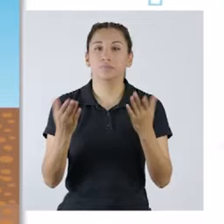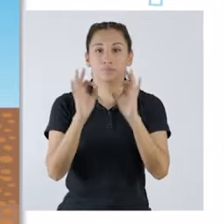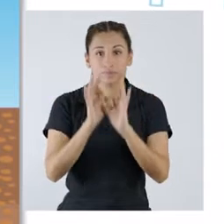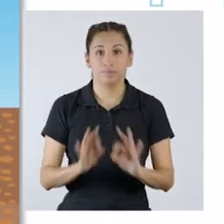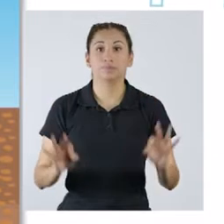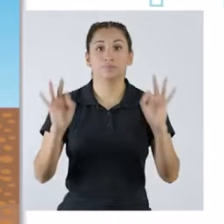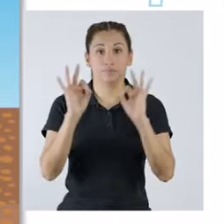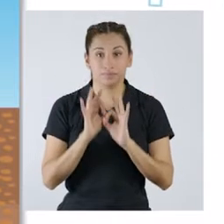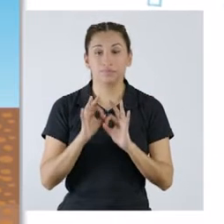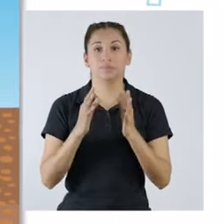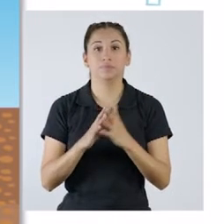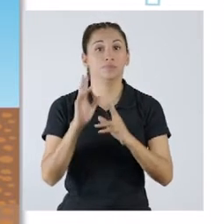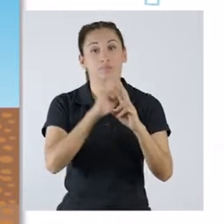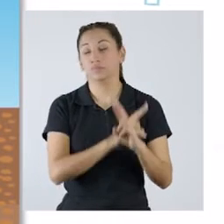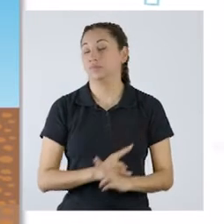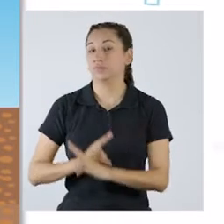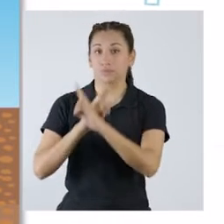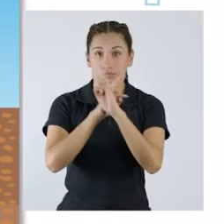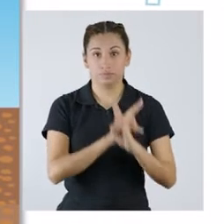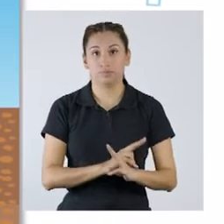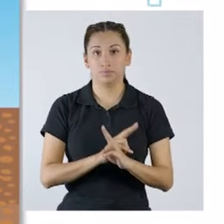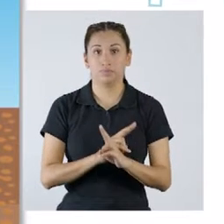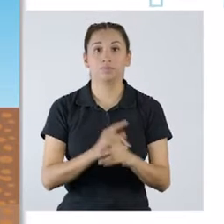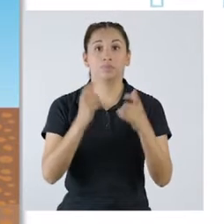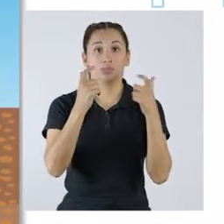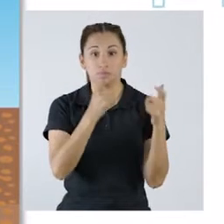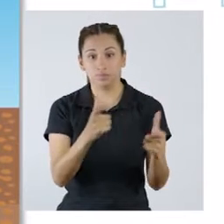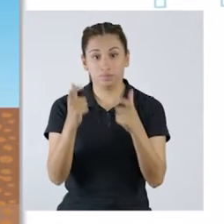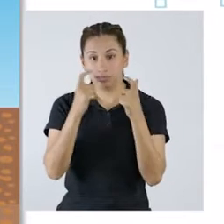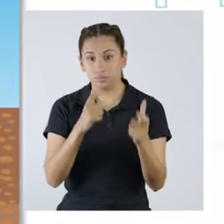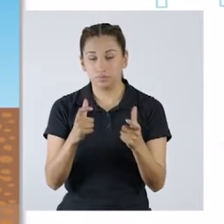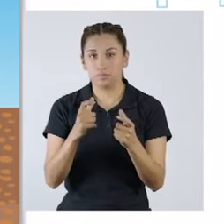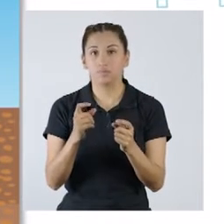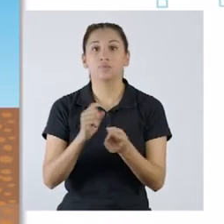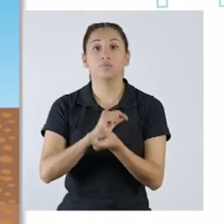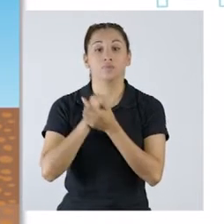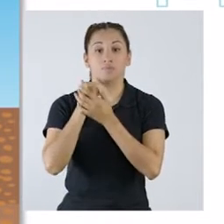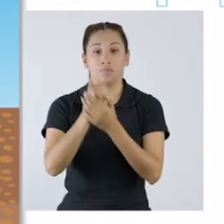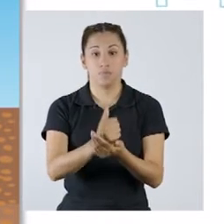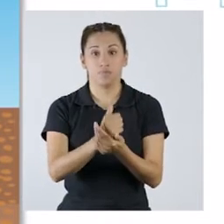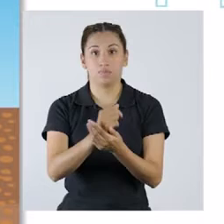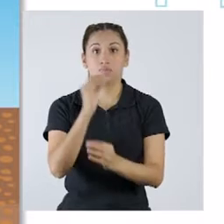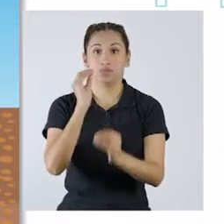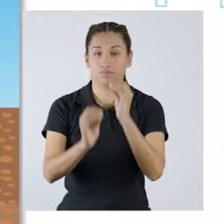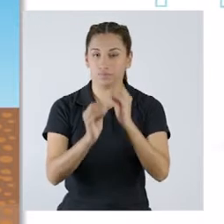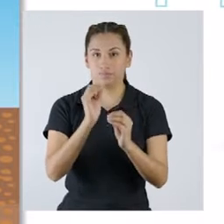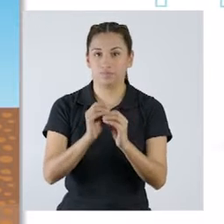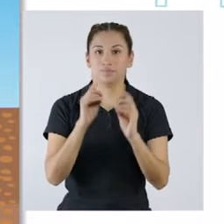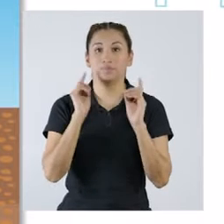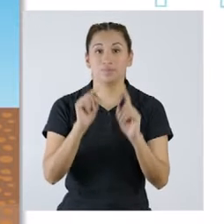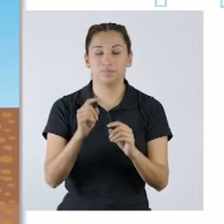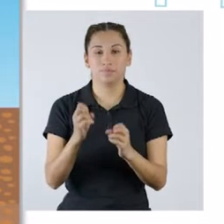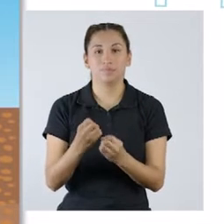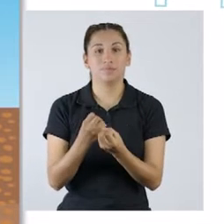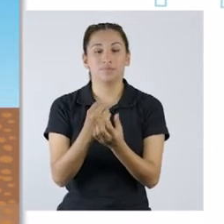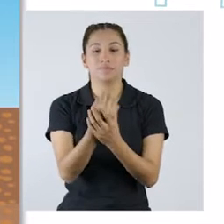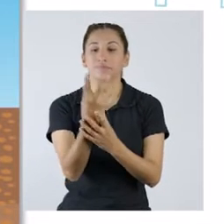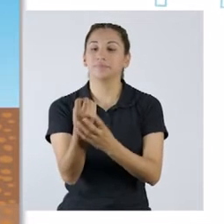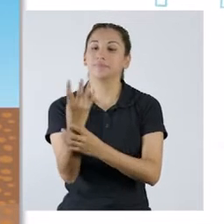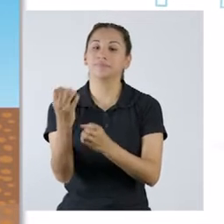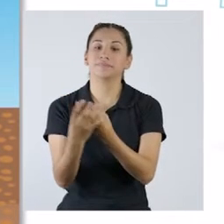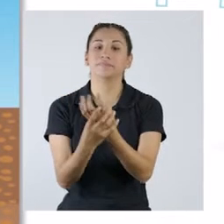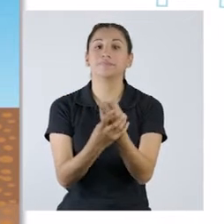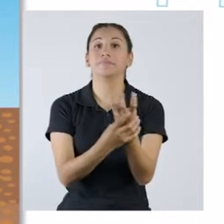es muy importante cuidar, mantener y reforestar los bosques que captan el dióxido de